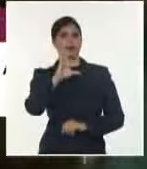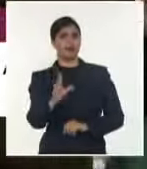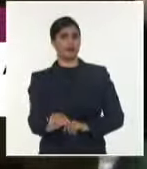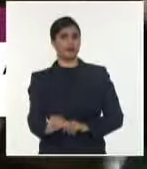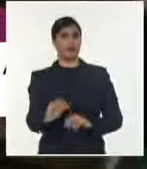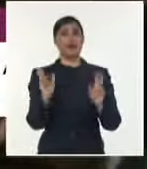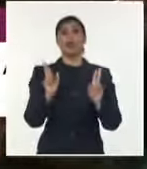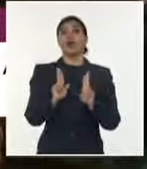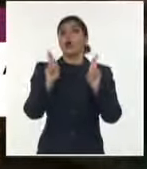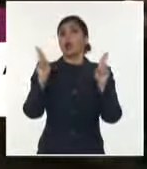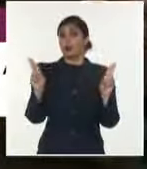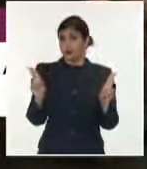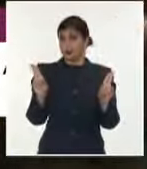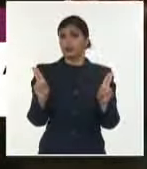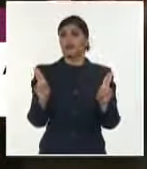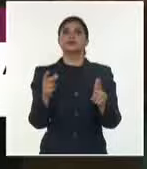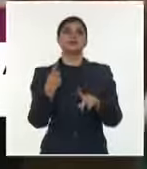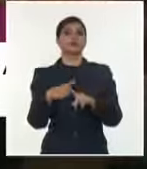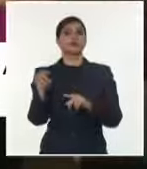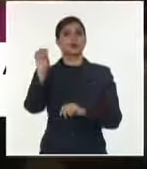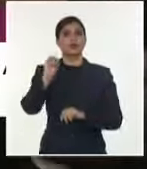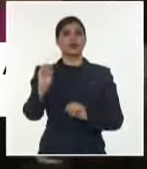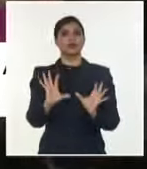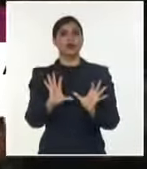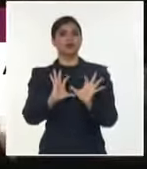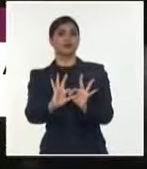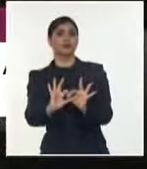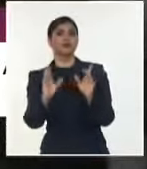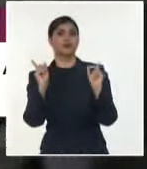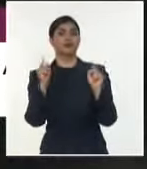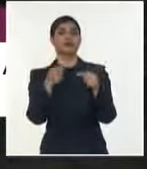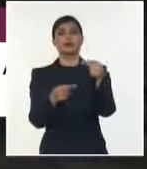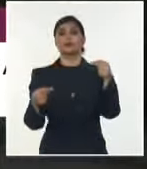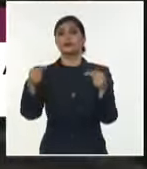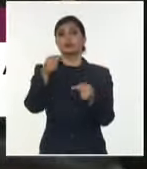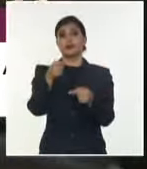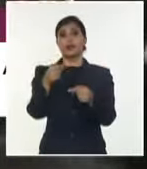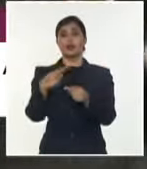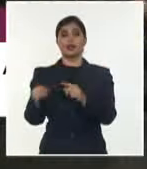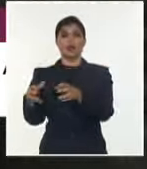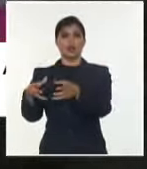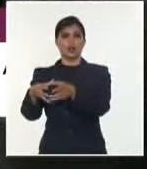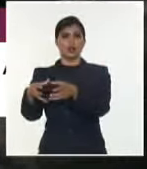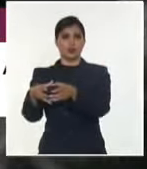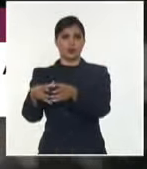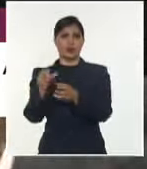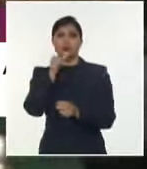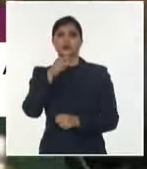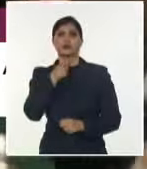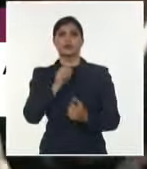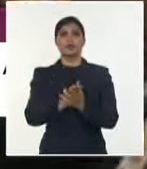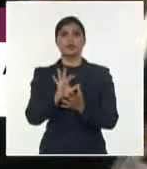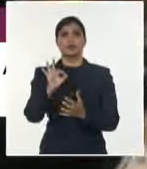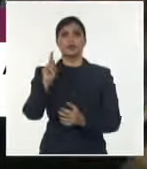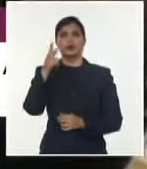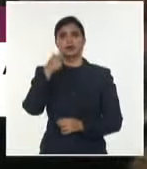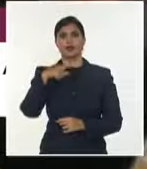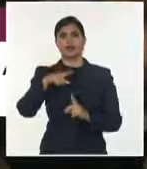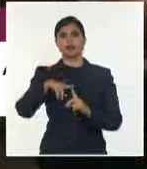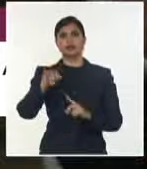acuerdo de coalición con otras organizaciones políticas, principalmente con la opositora Alianza Democrática. El pacto partidista